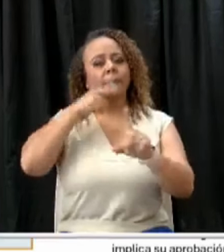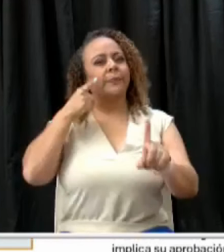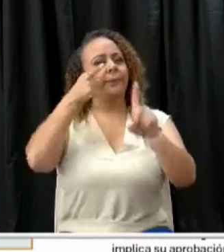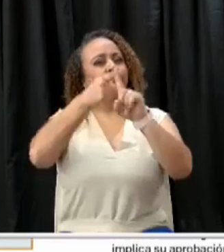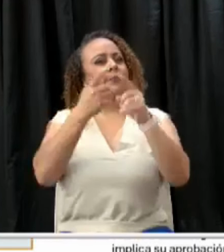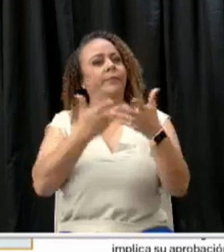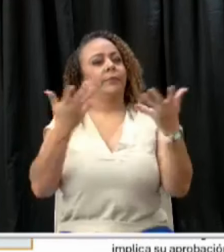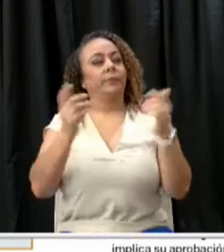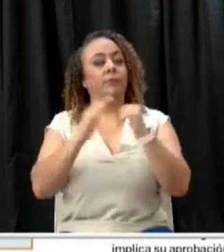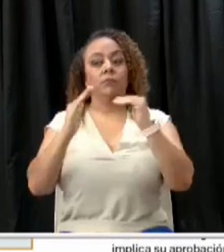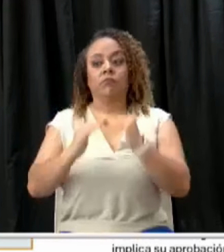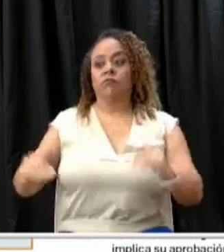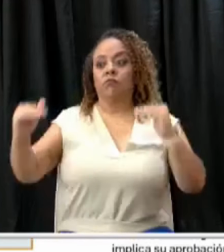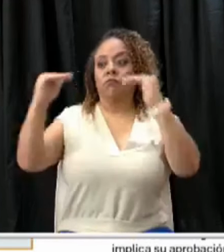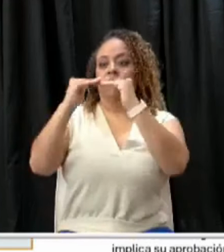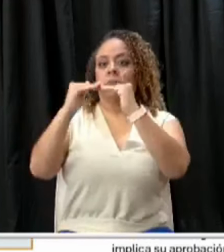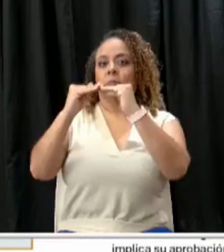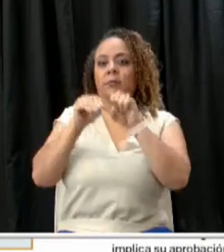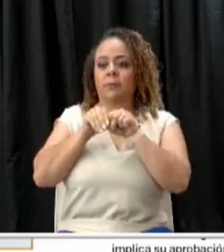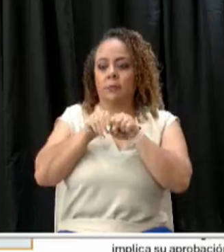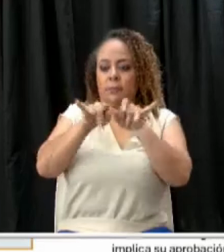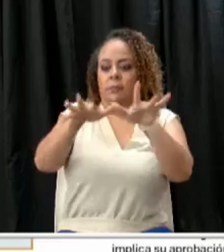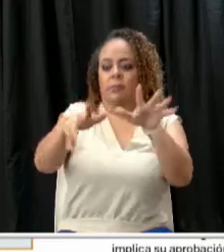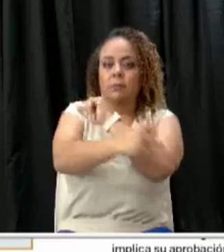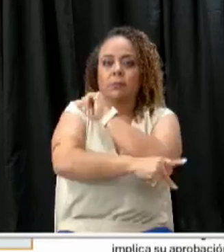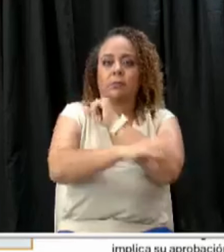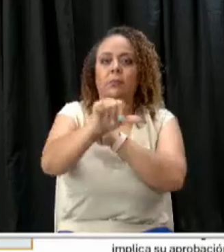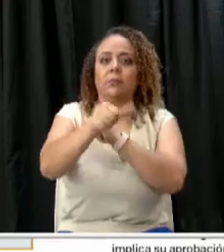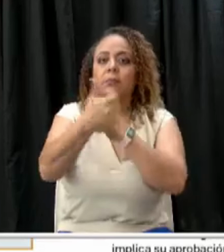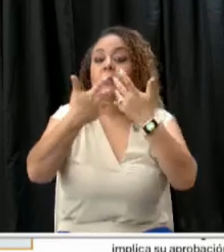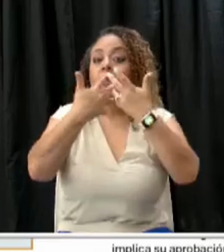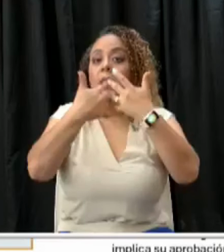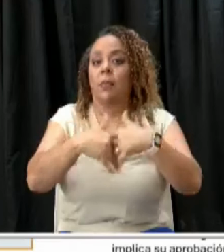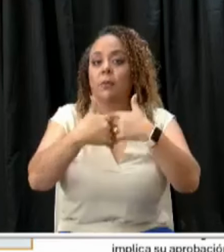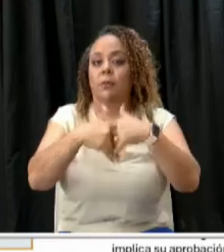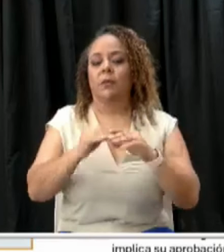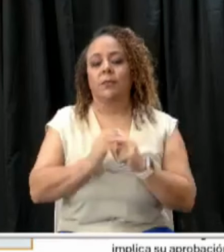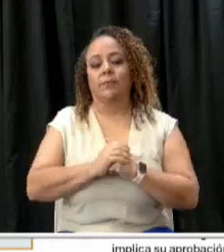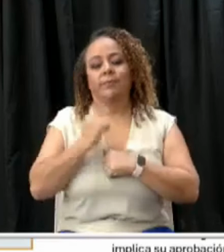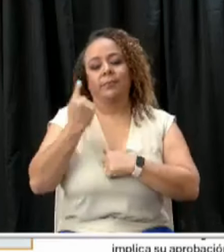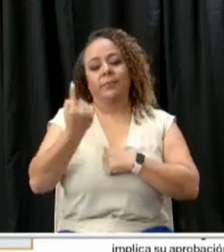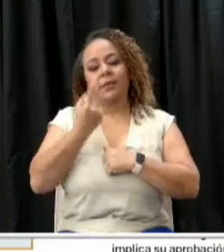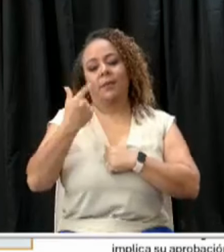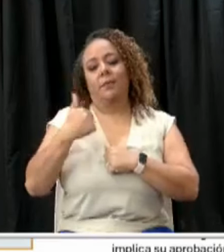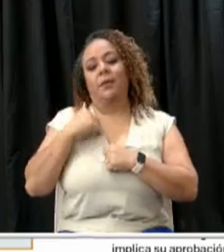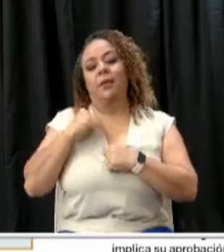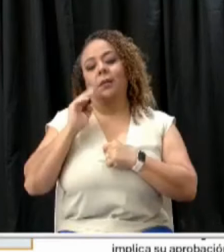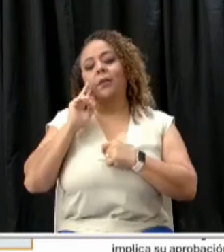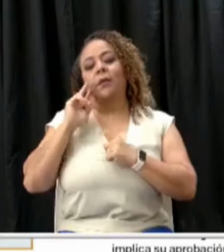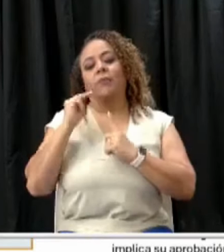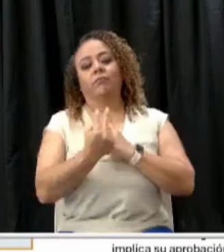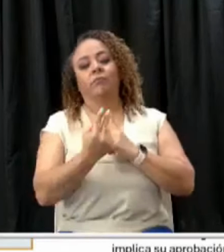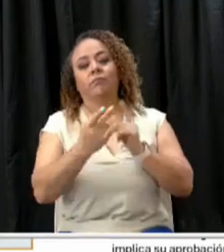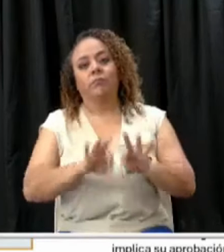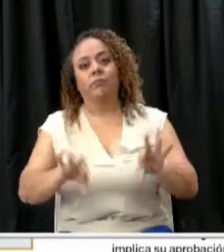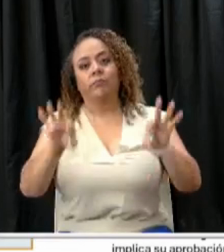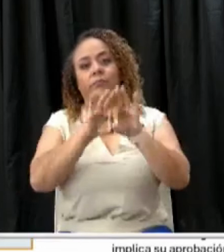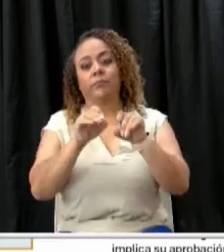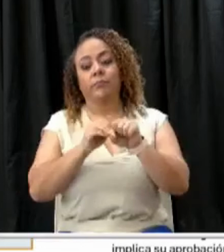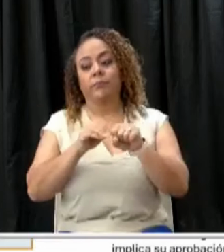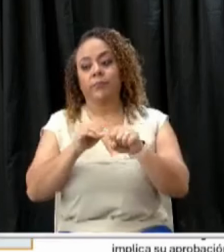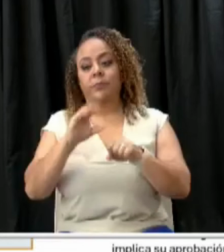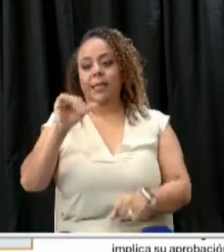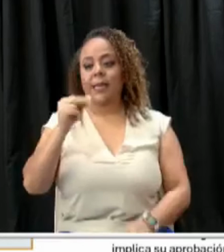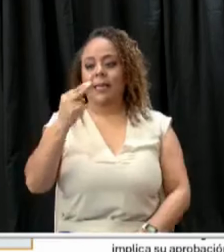es escalarlo a más países y a otras industrias, siempre teniendo un enfoque importante en corte de caña